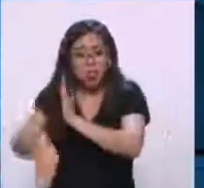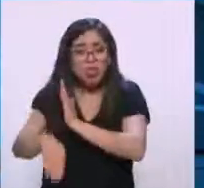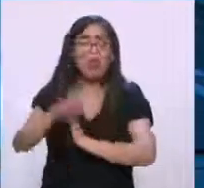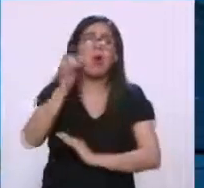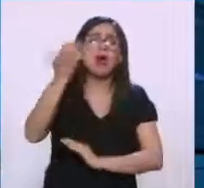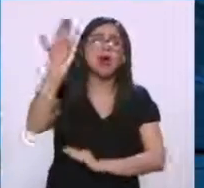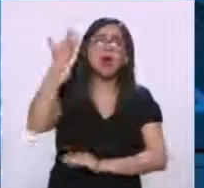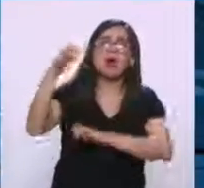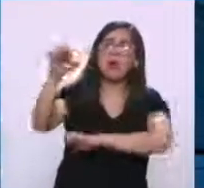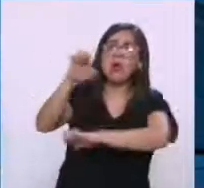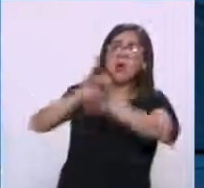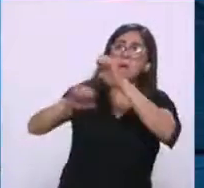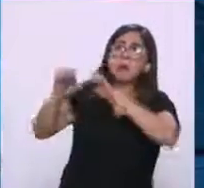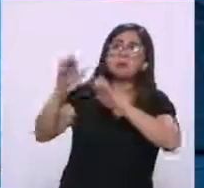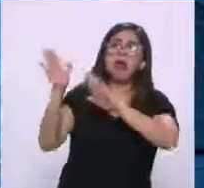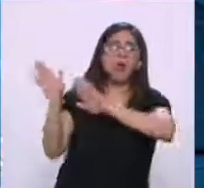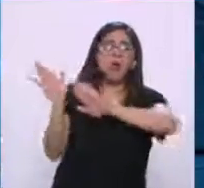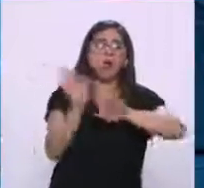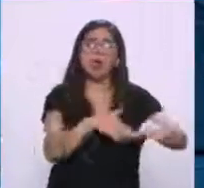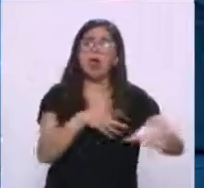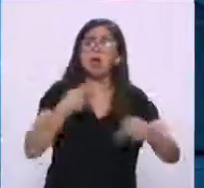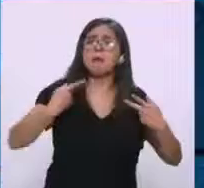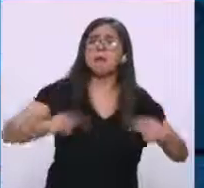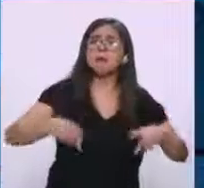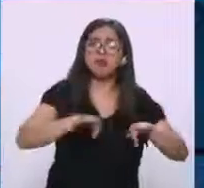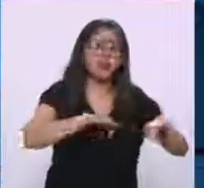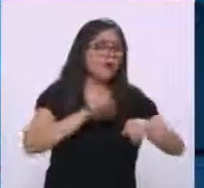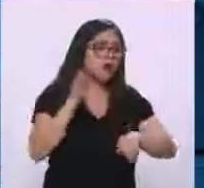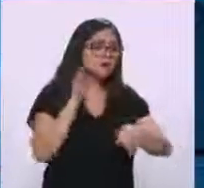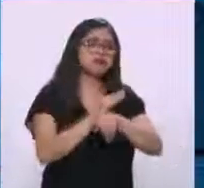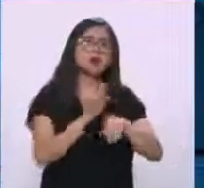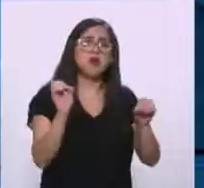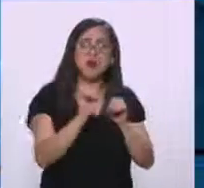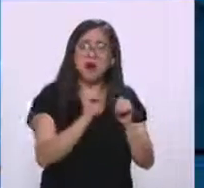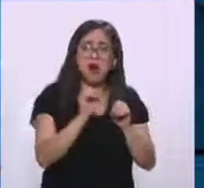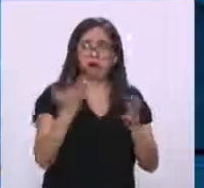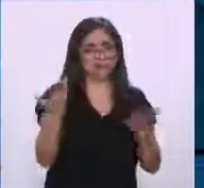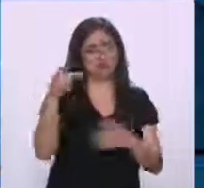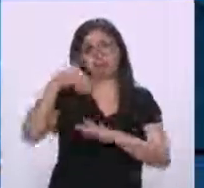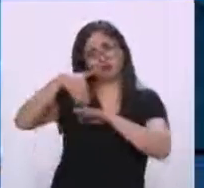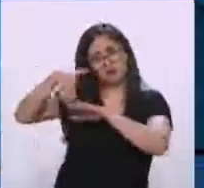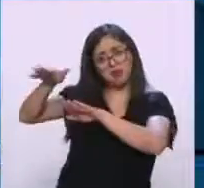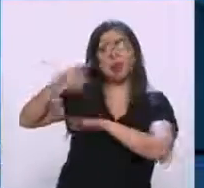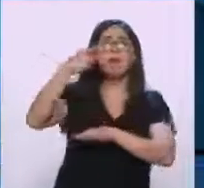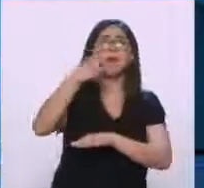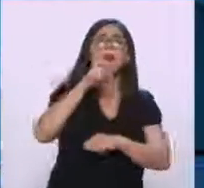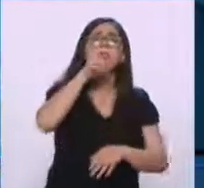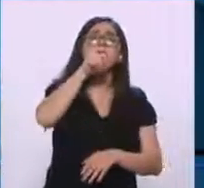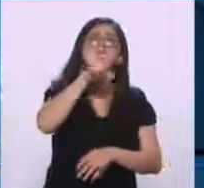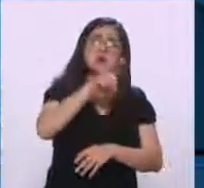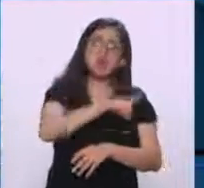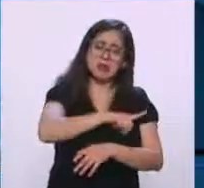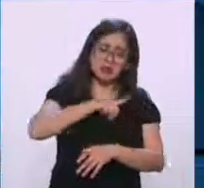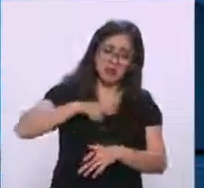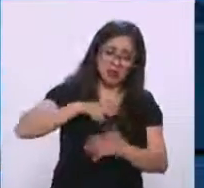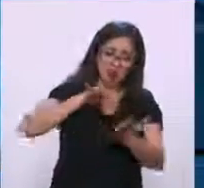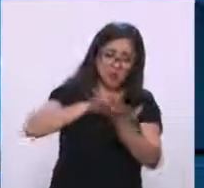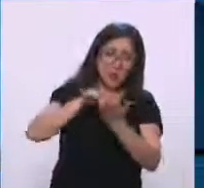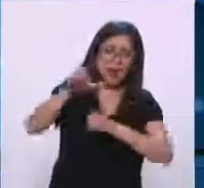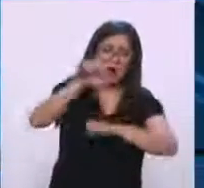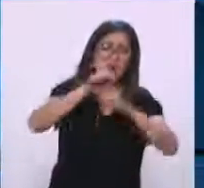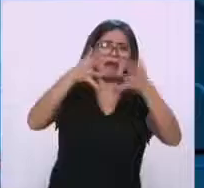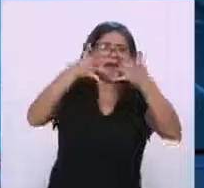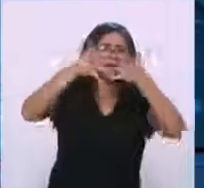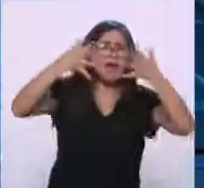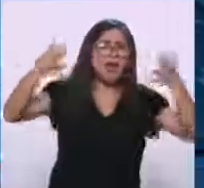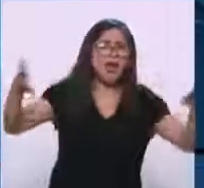no cuidando a los trabajadores. Pero aún así, Víctor, también se debe de proteger a las grandes corporaciones. ¿Cómo hacerlo y al mismo tiempo no